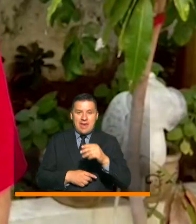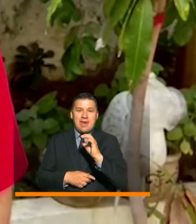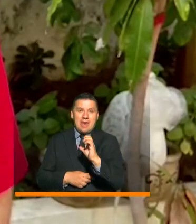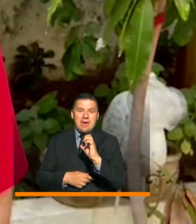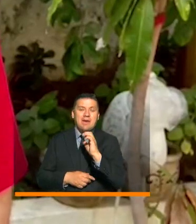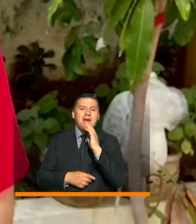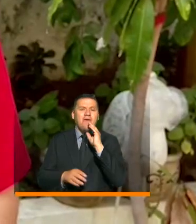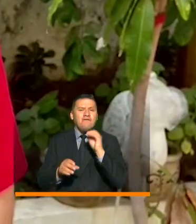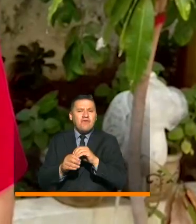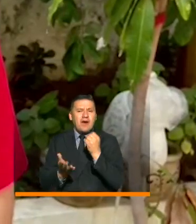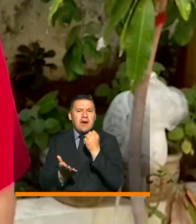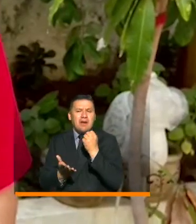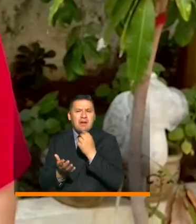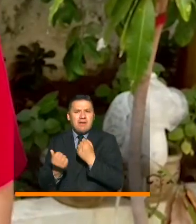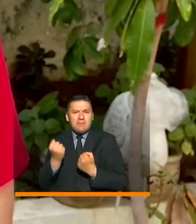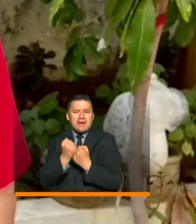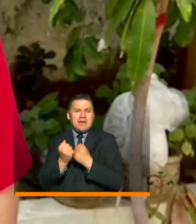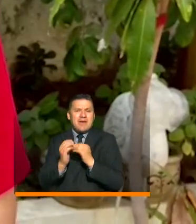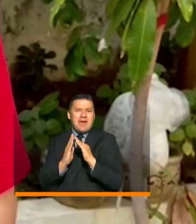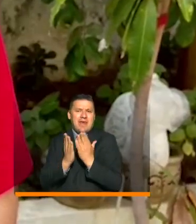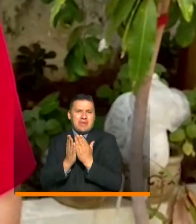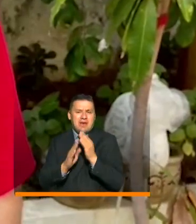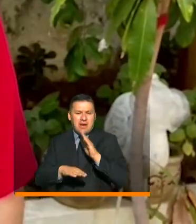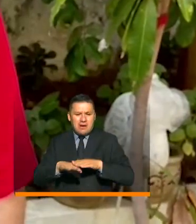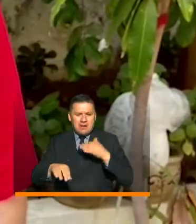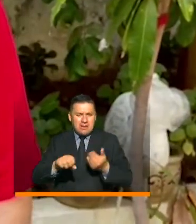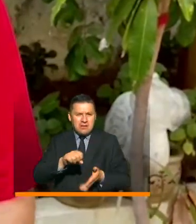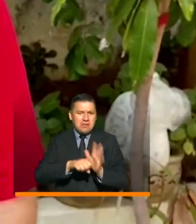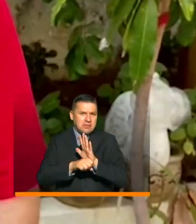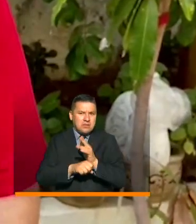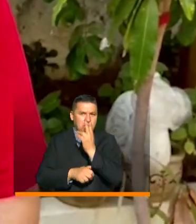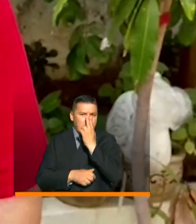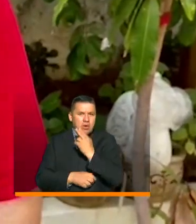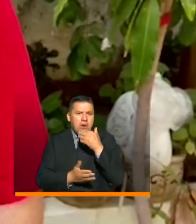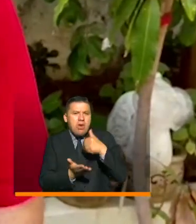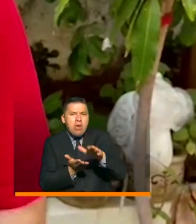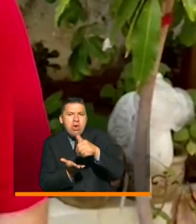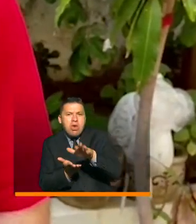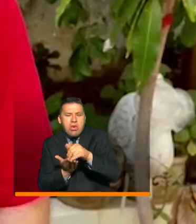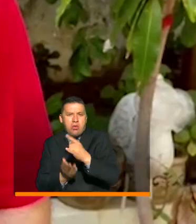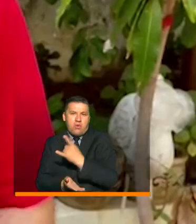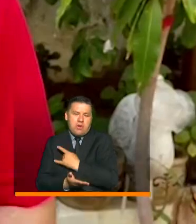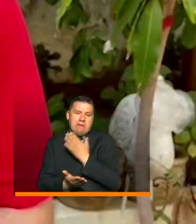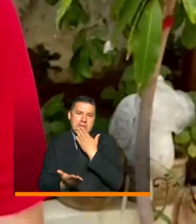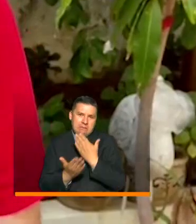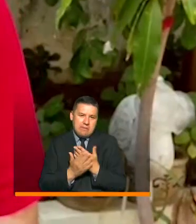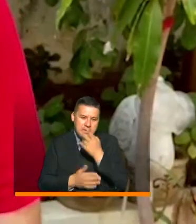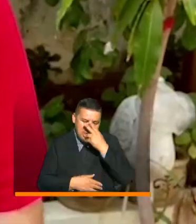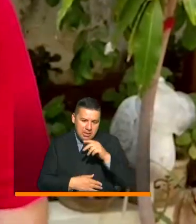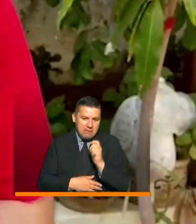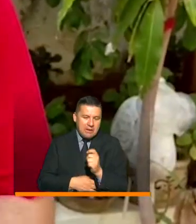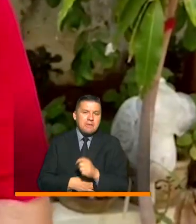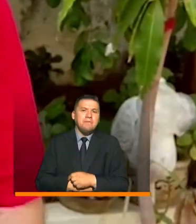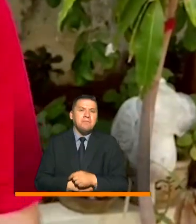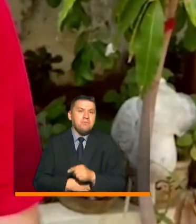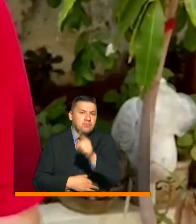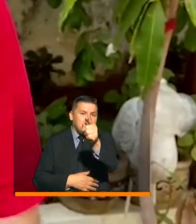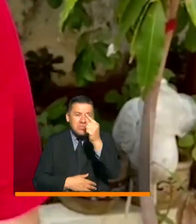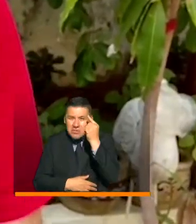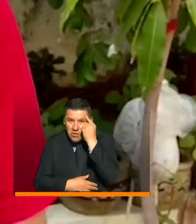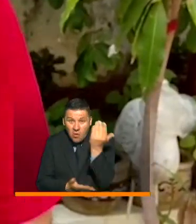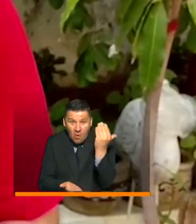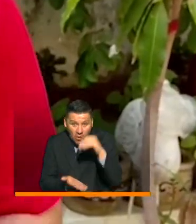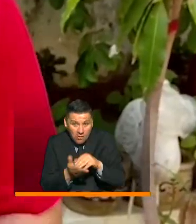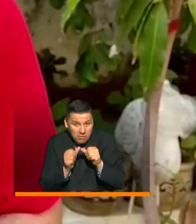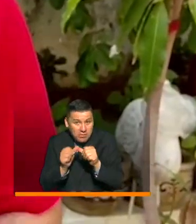de Solidaridad Educativa creado en pandemia, hemos podido cubrir los gastos universitarios de nuestros hijos. ¿Usted está pensado